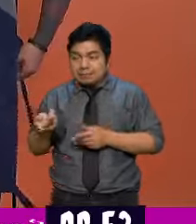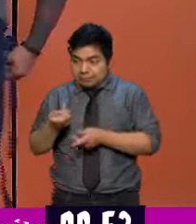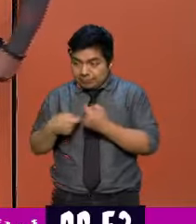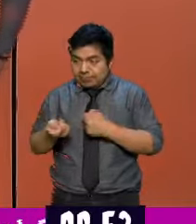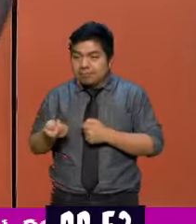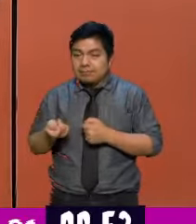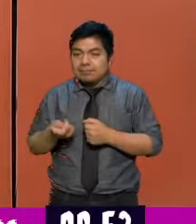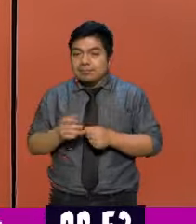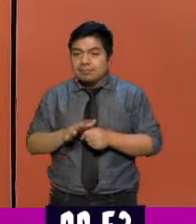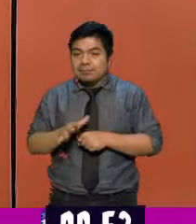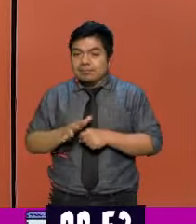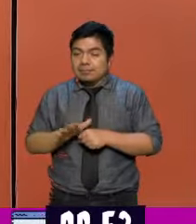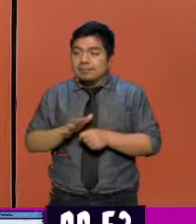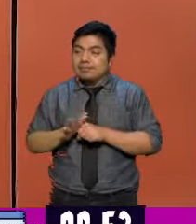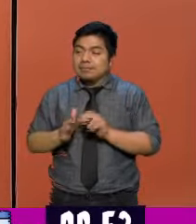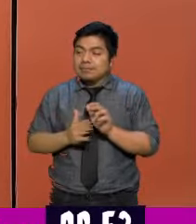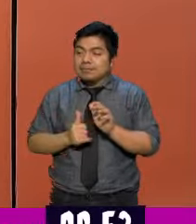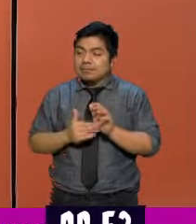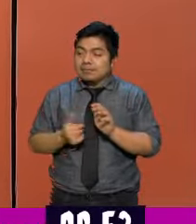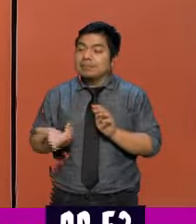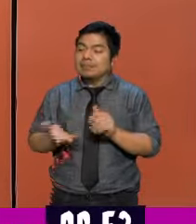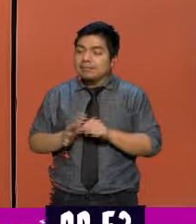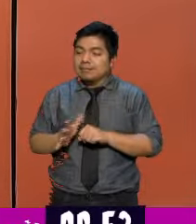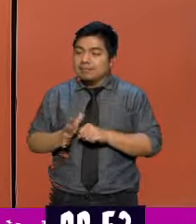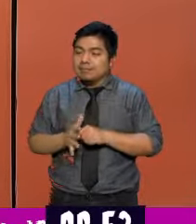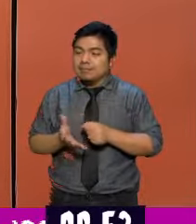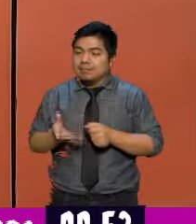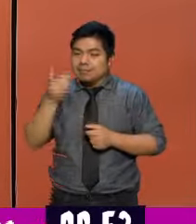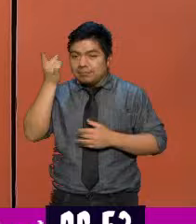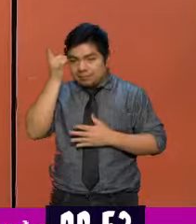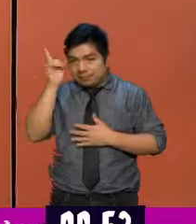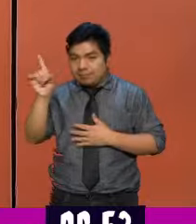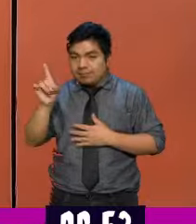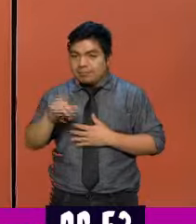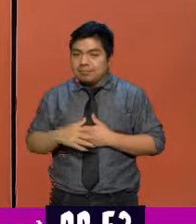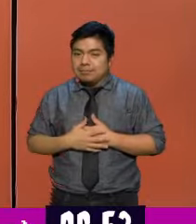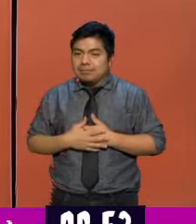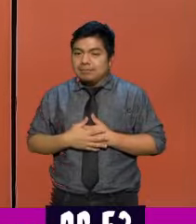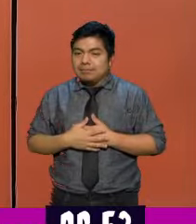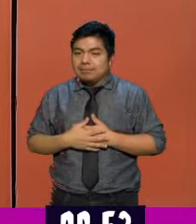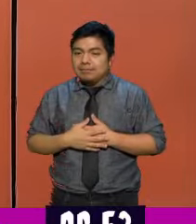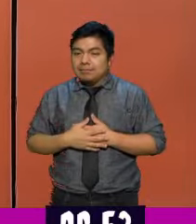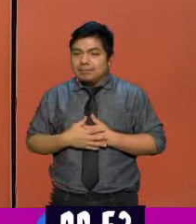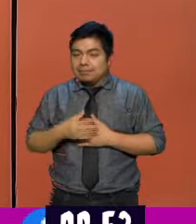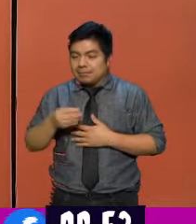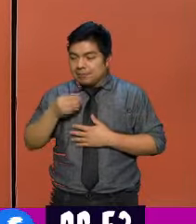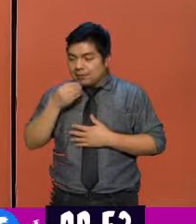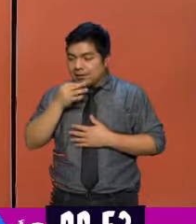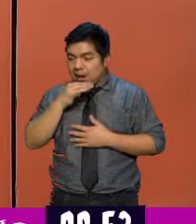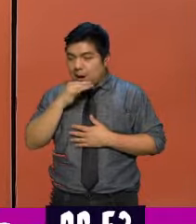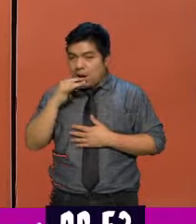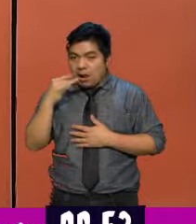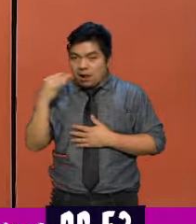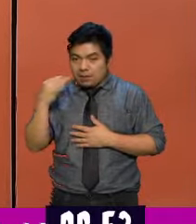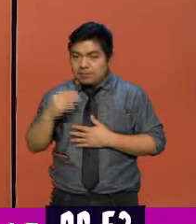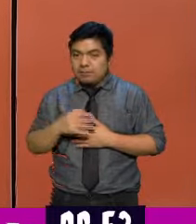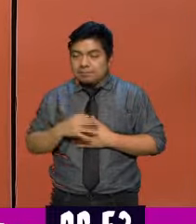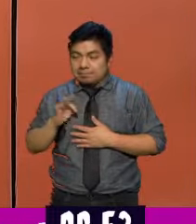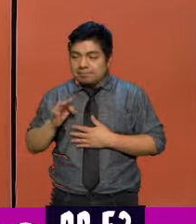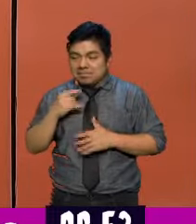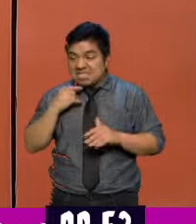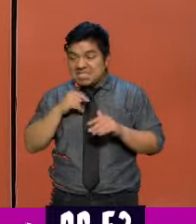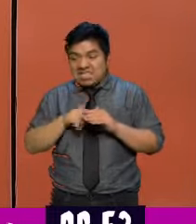¿Qué escrituras voy a tener a cambio? ¿A qué saben, señora? Están deliciosos. Y eso que se estaba